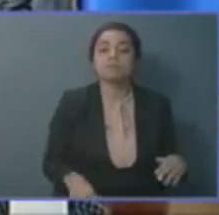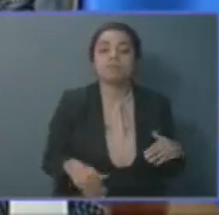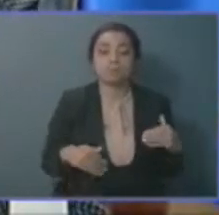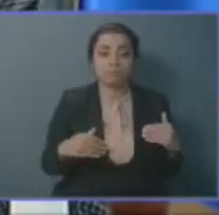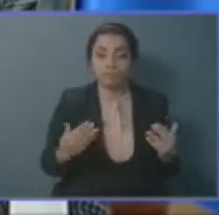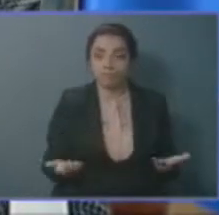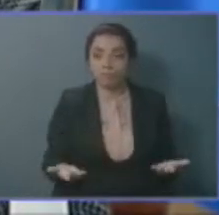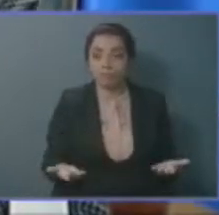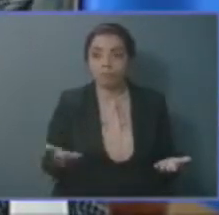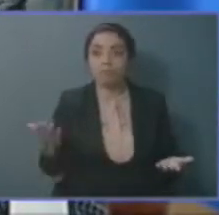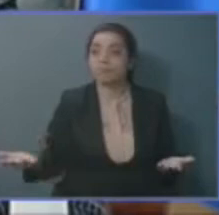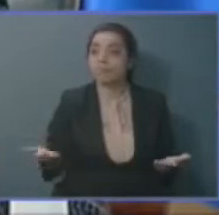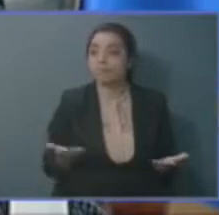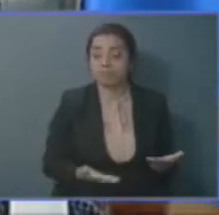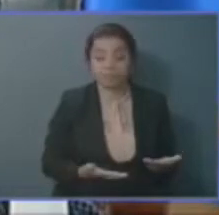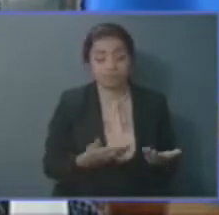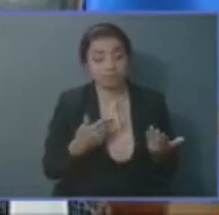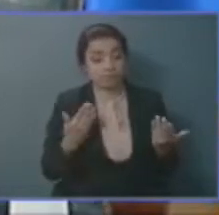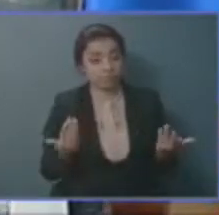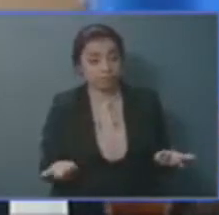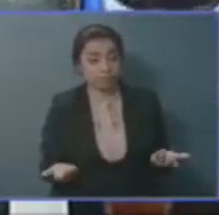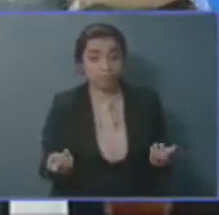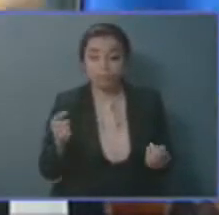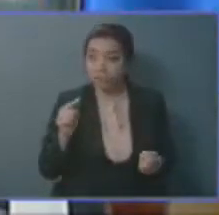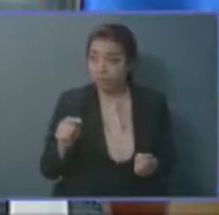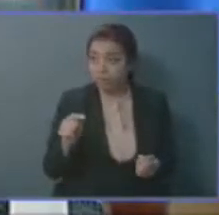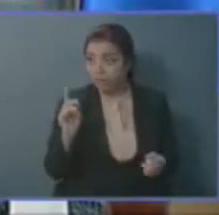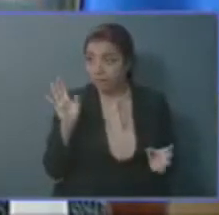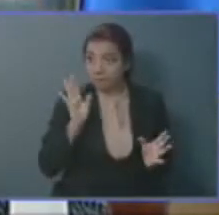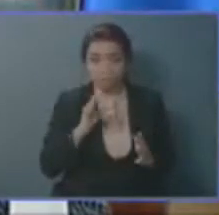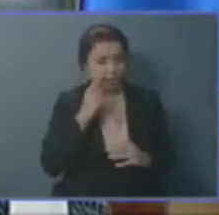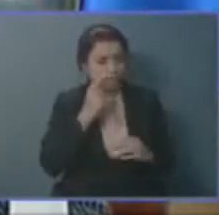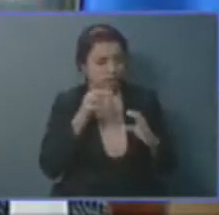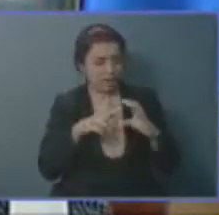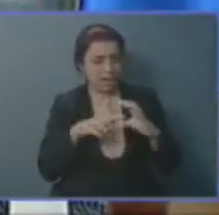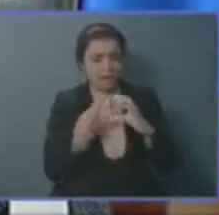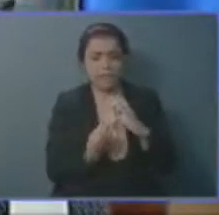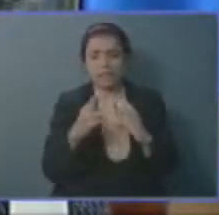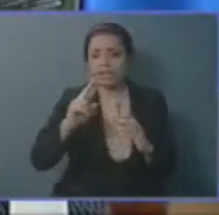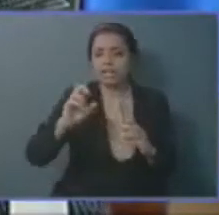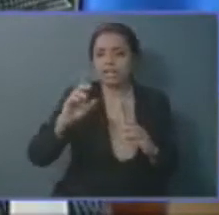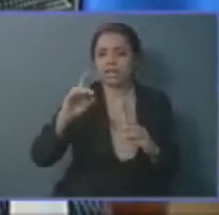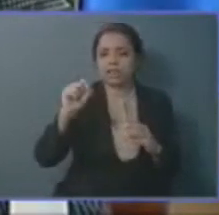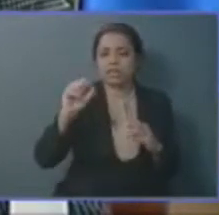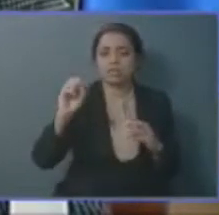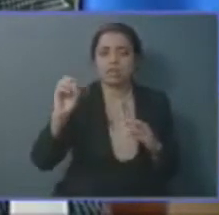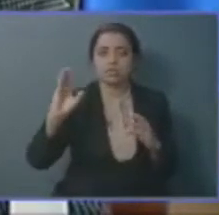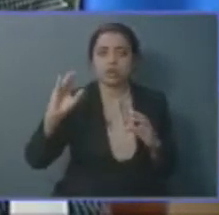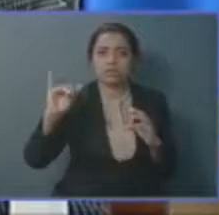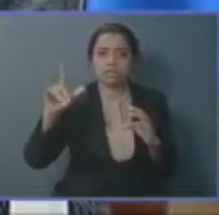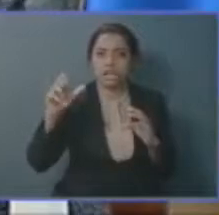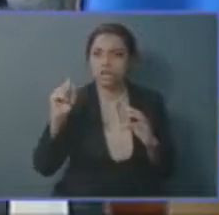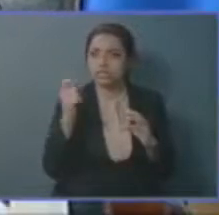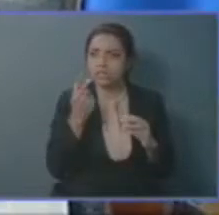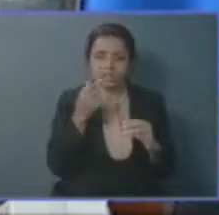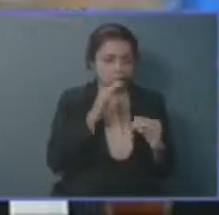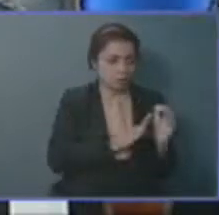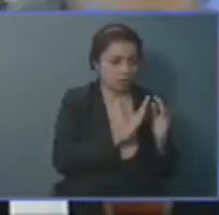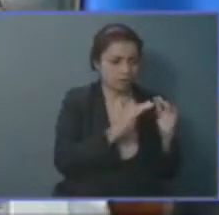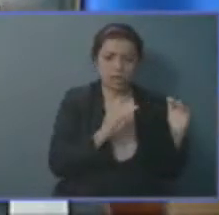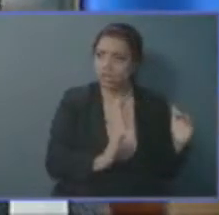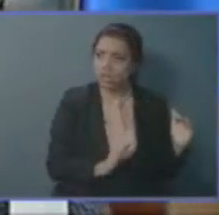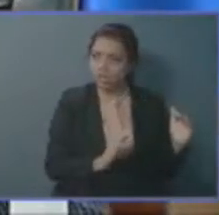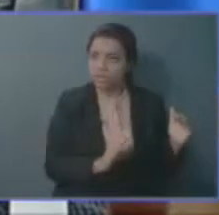mandar una nueva cuarentena, y que se empezó a conocer en las redes que esa nueva cuarentena iba a ser por secula